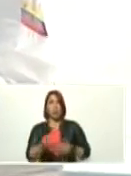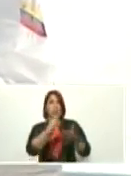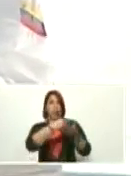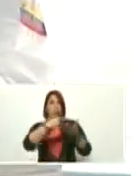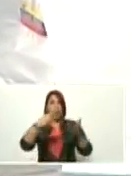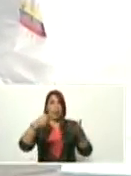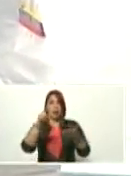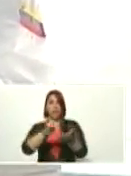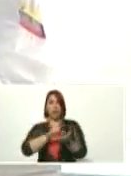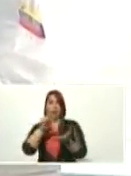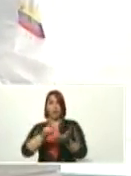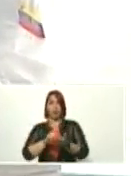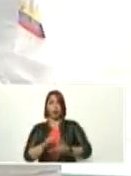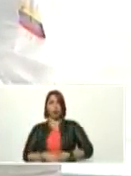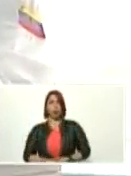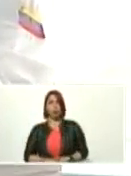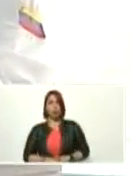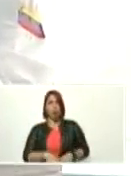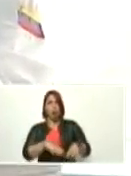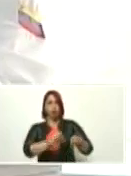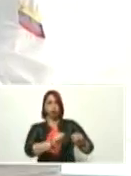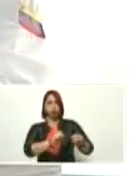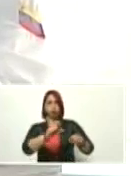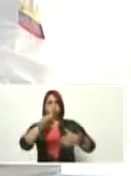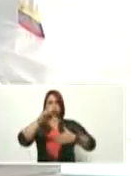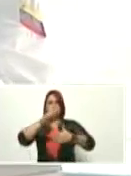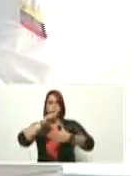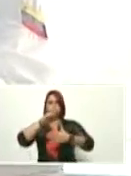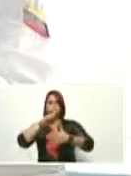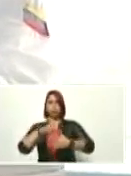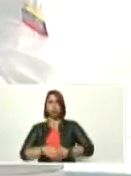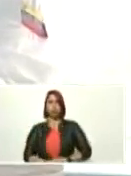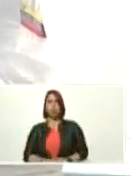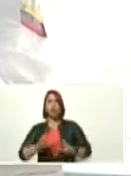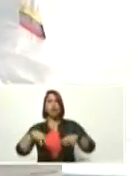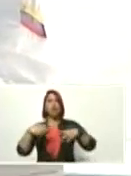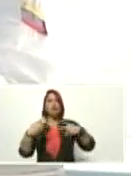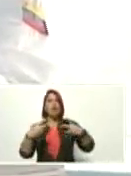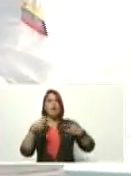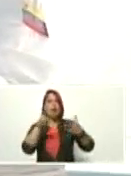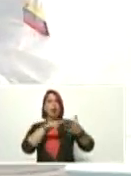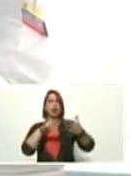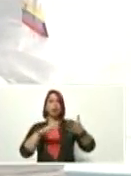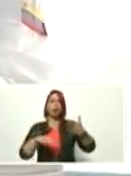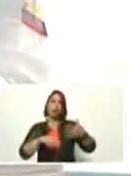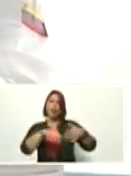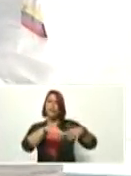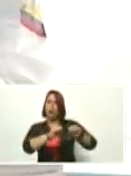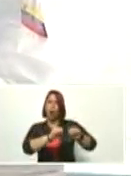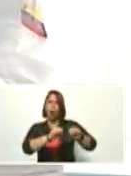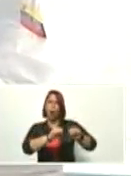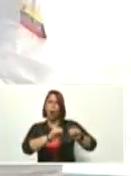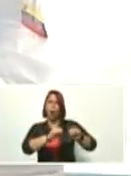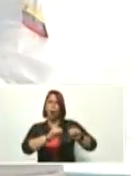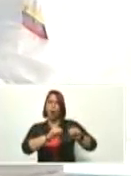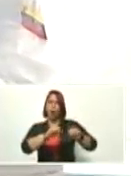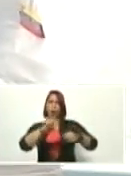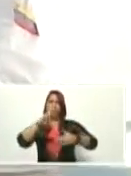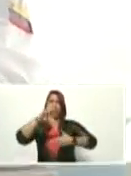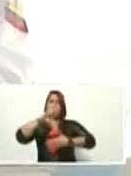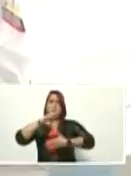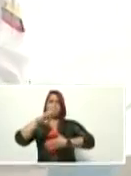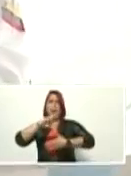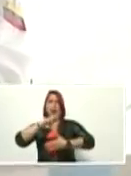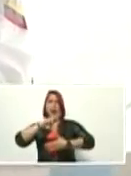este libro, La invasión de América, una nueva lectura de la conquista hispana de